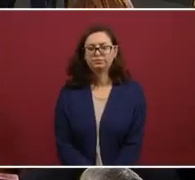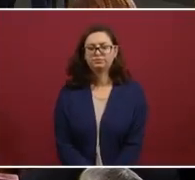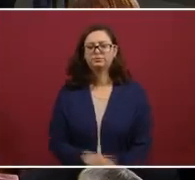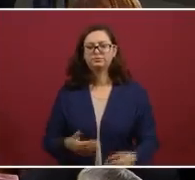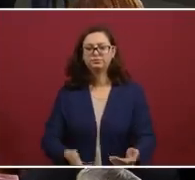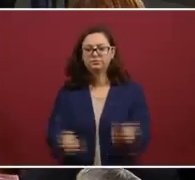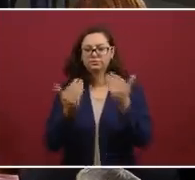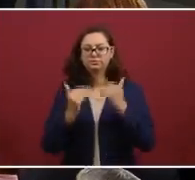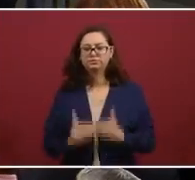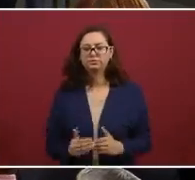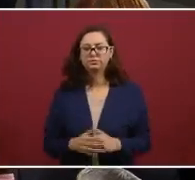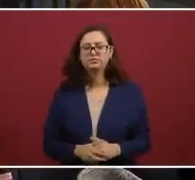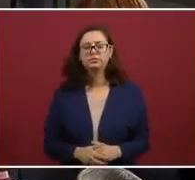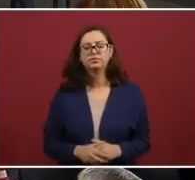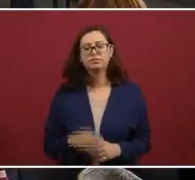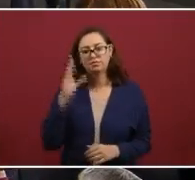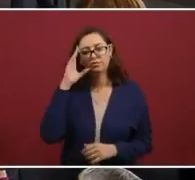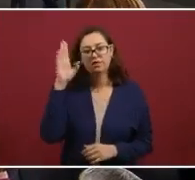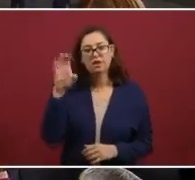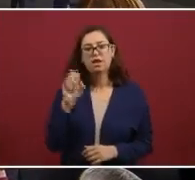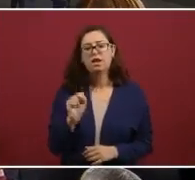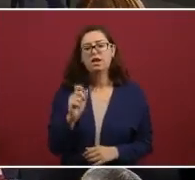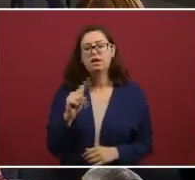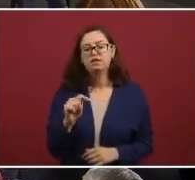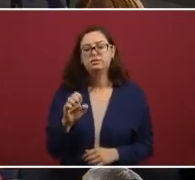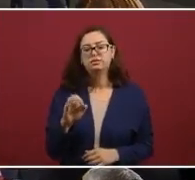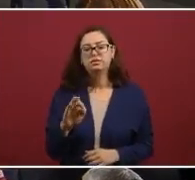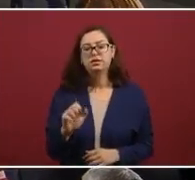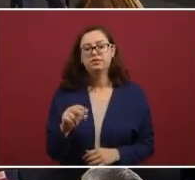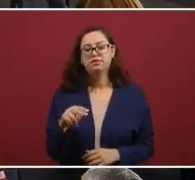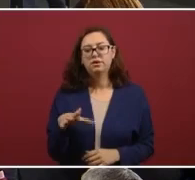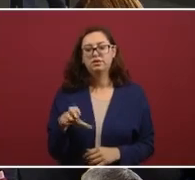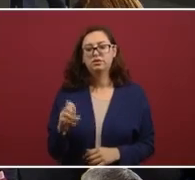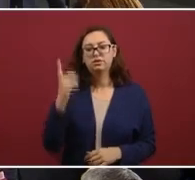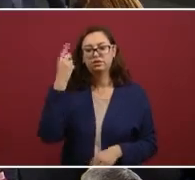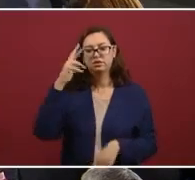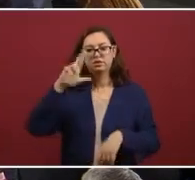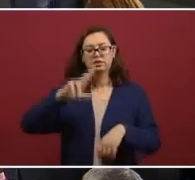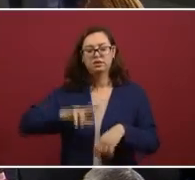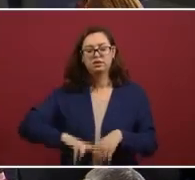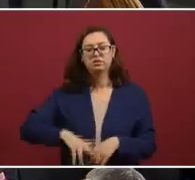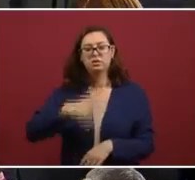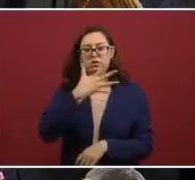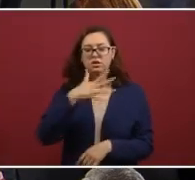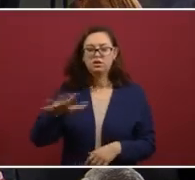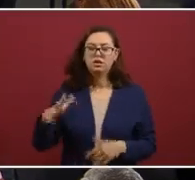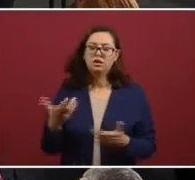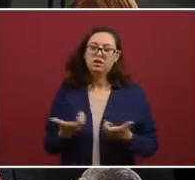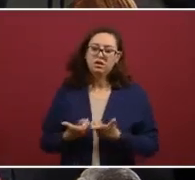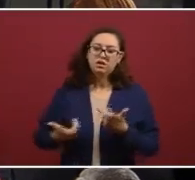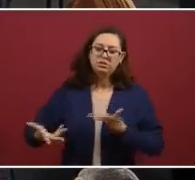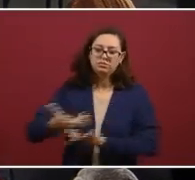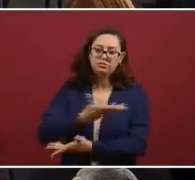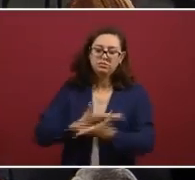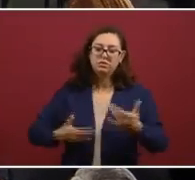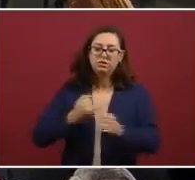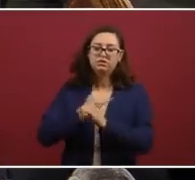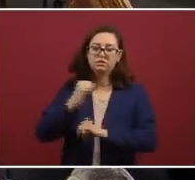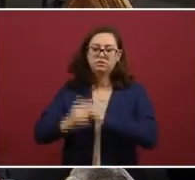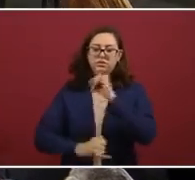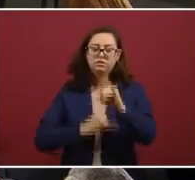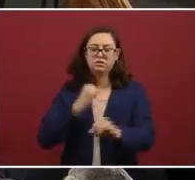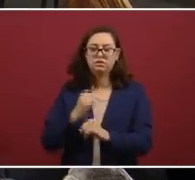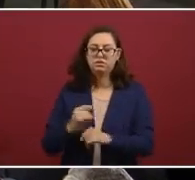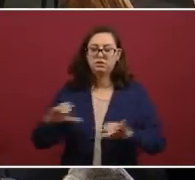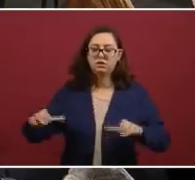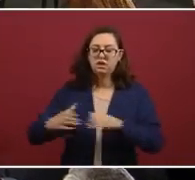Enseguida, el señor Stefano Manservisi, director general de Cooperación Internacional y Desarrollo de la Comisión